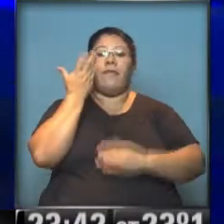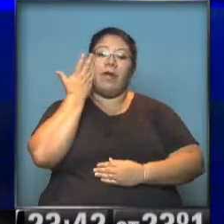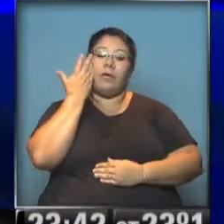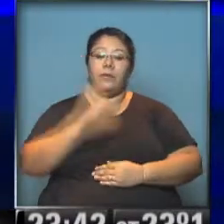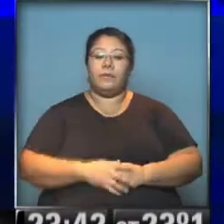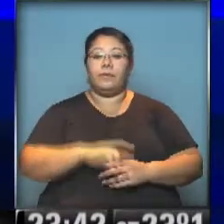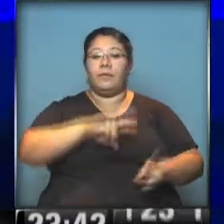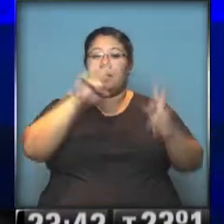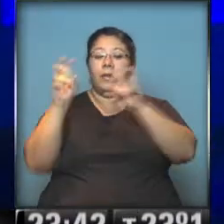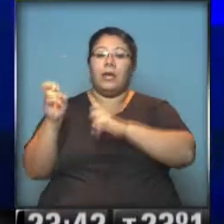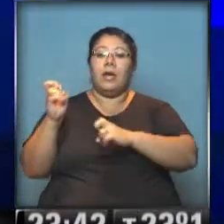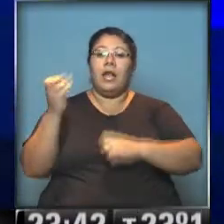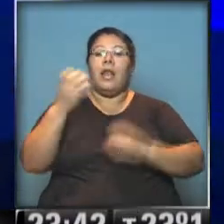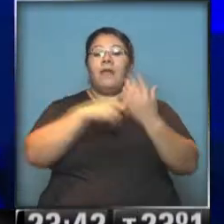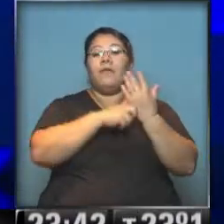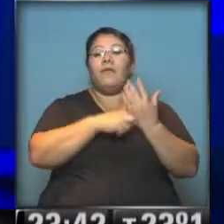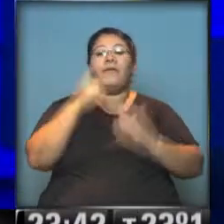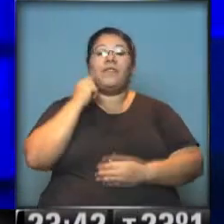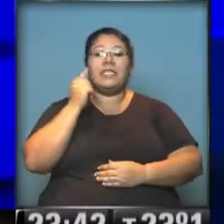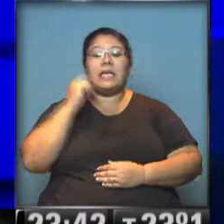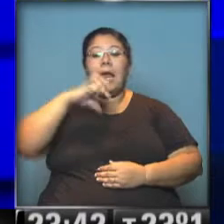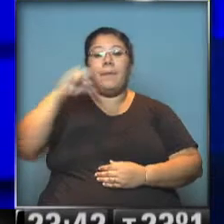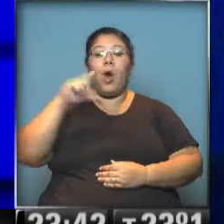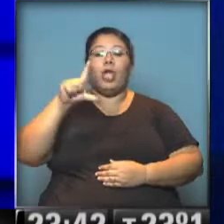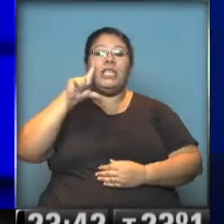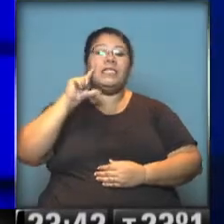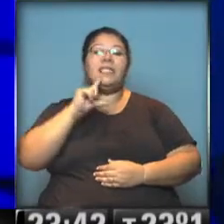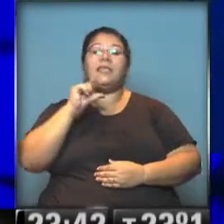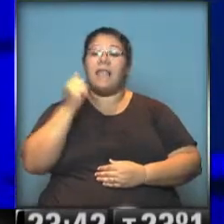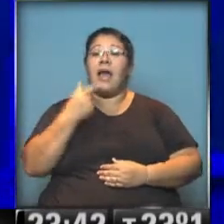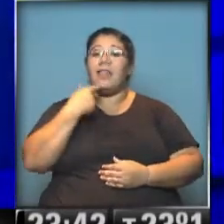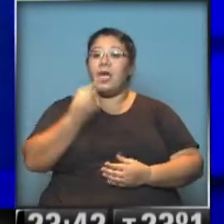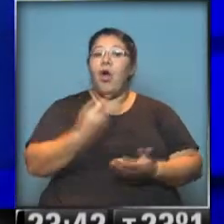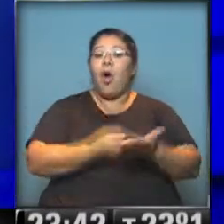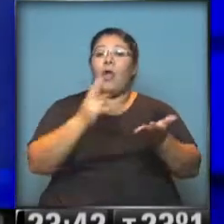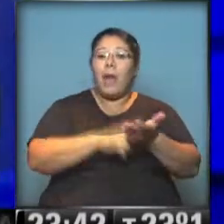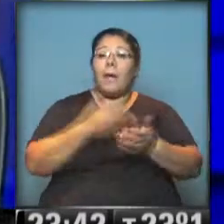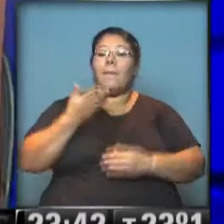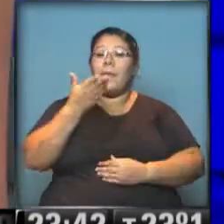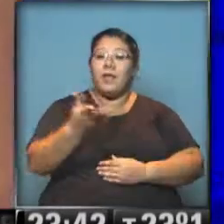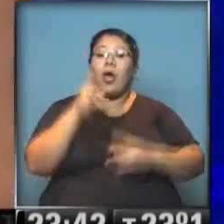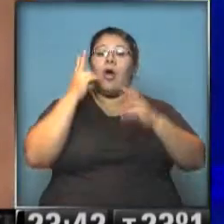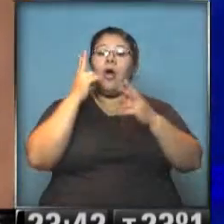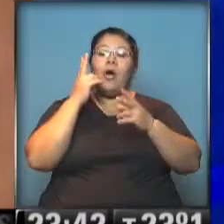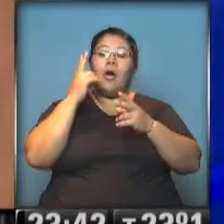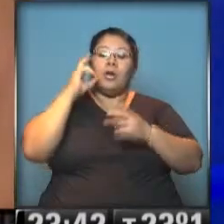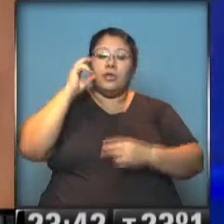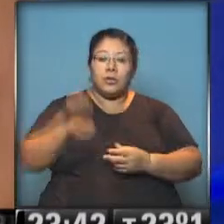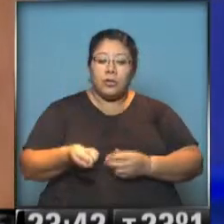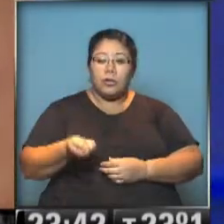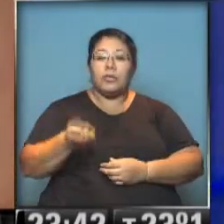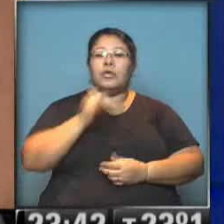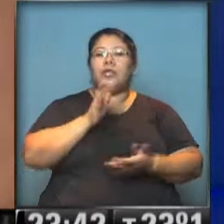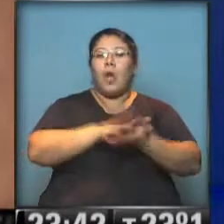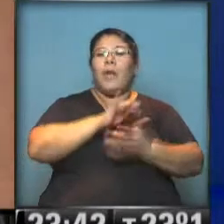El fiscal Gerardo Polichita apeló a la decisión del juez Rafecas, quien había desestimado la denuncia que tenía en su contra la presidenta